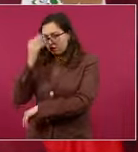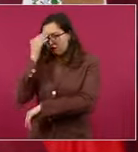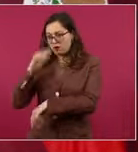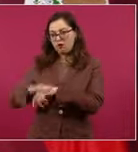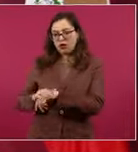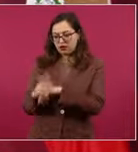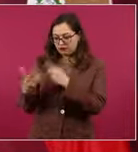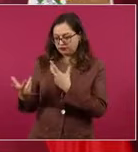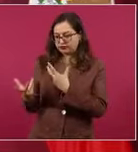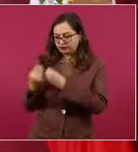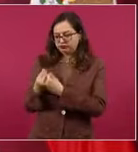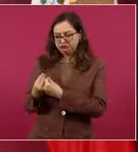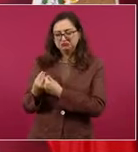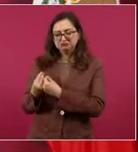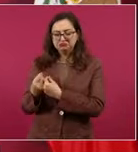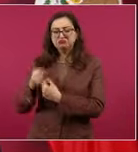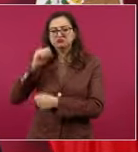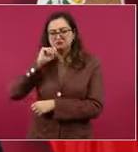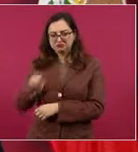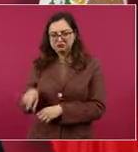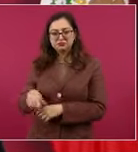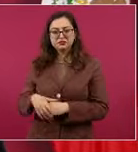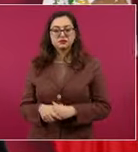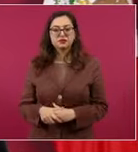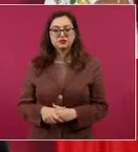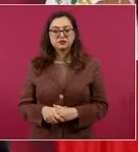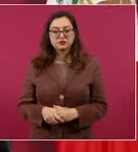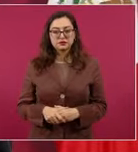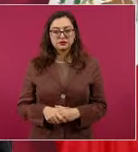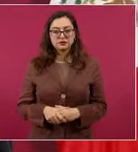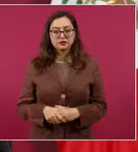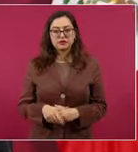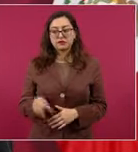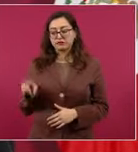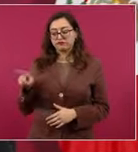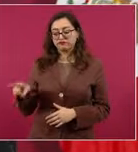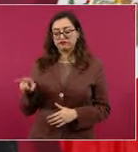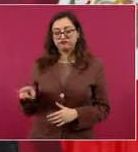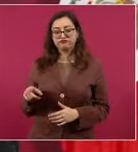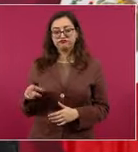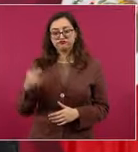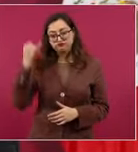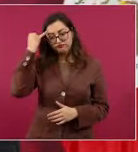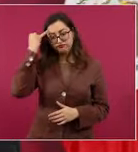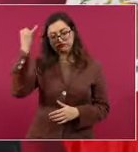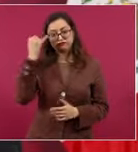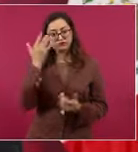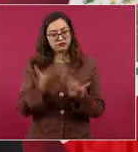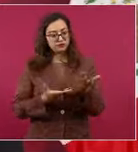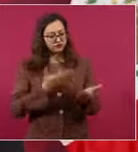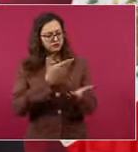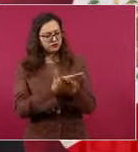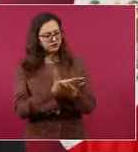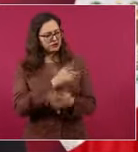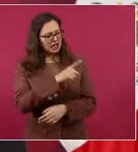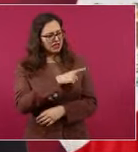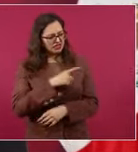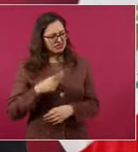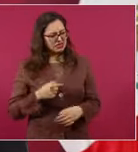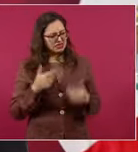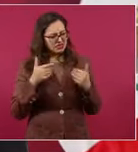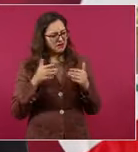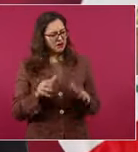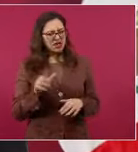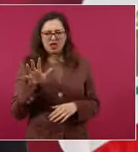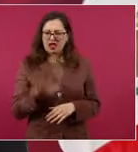De ahí surgió su propuesta de hacer una manifestación, una marcha en